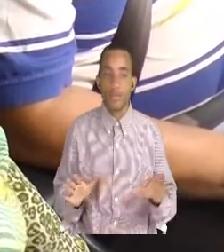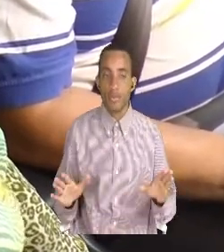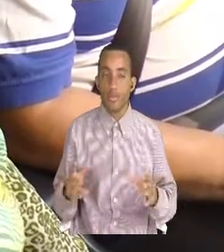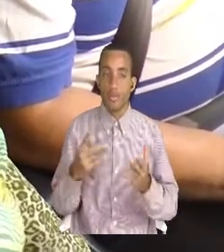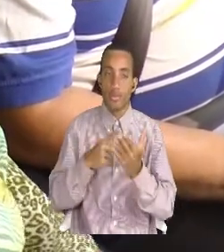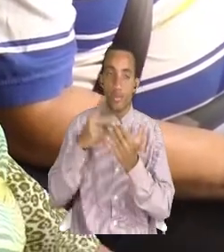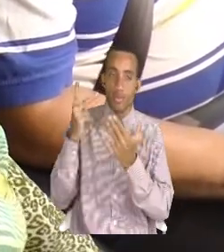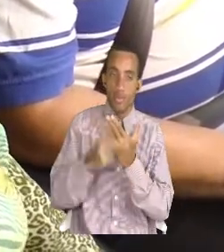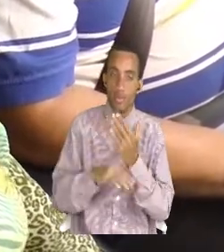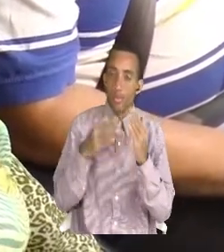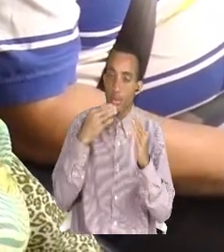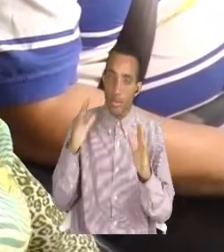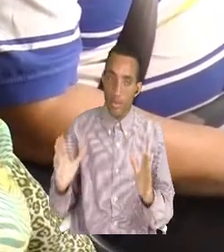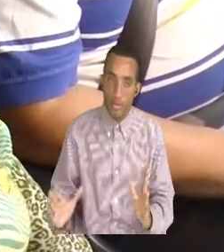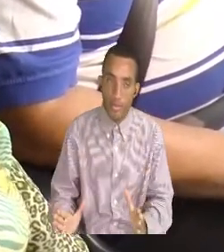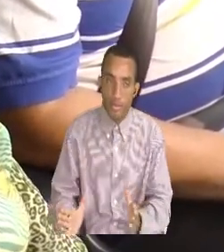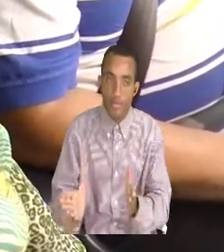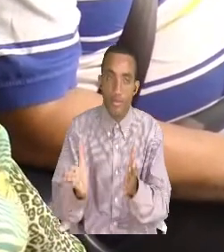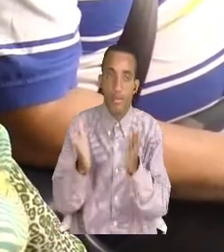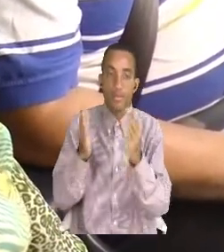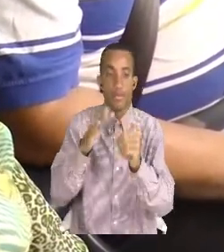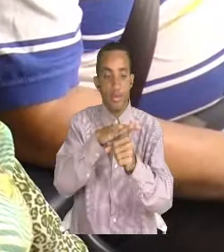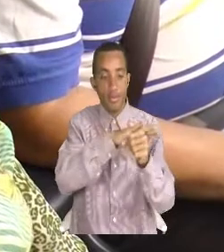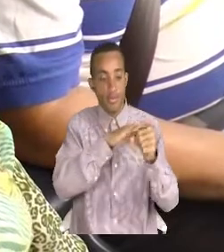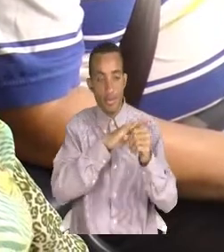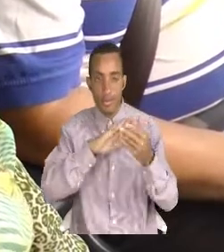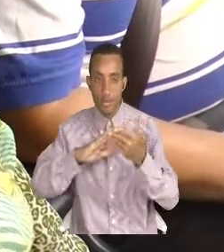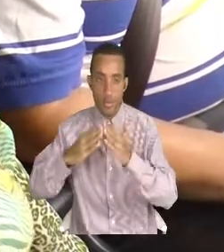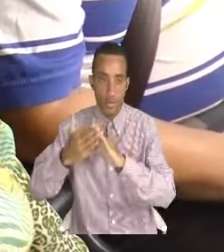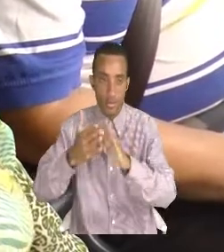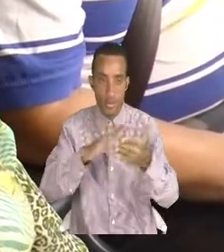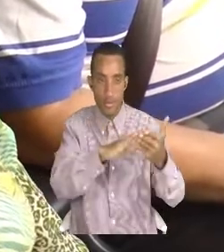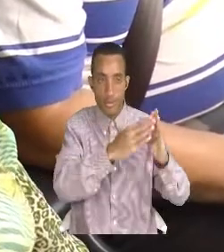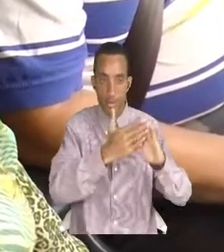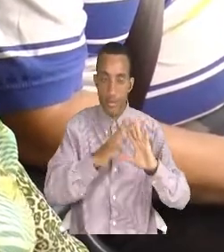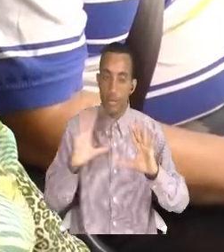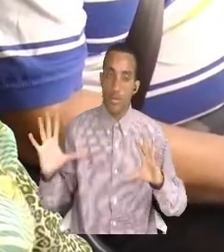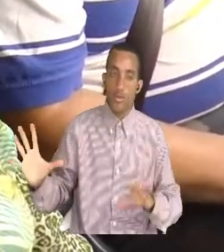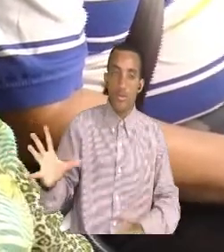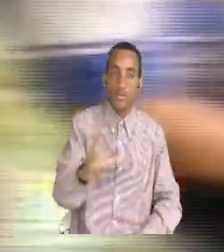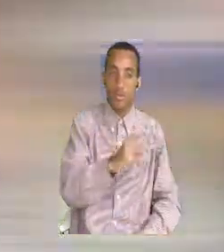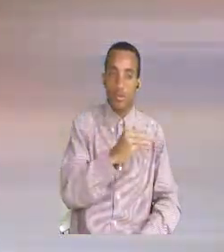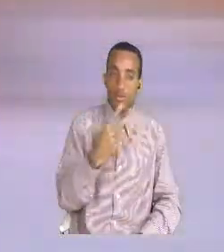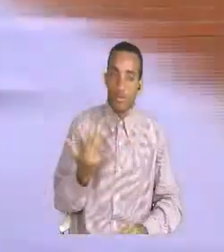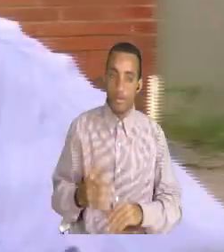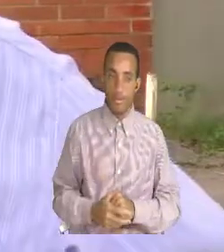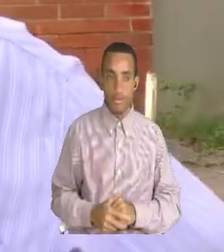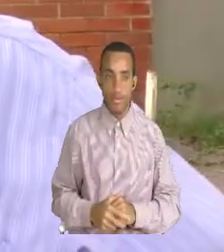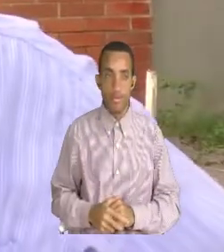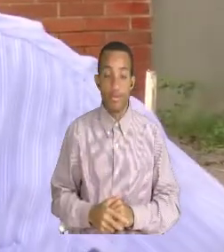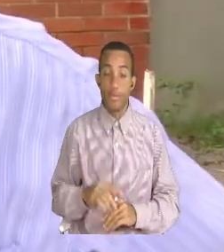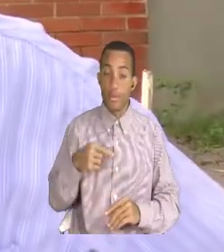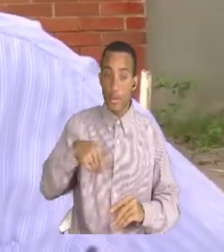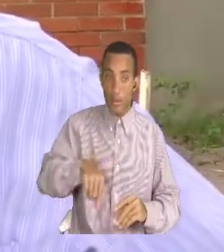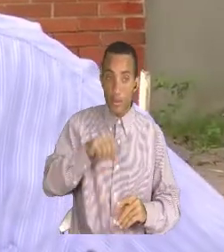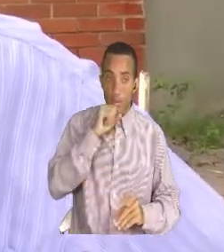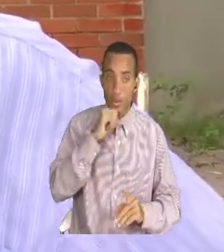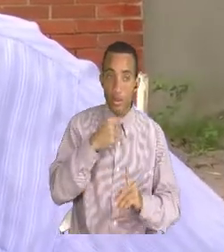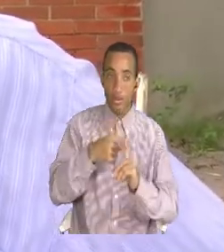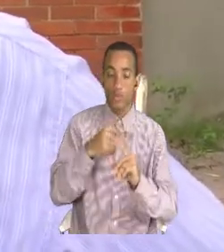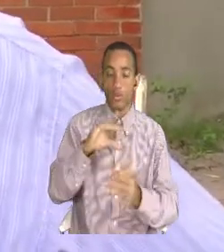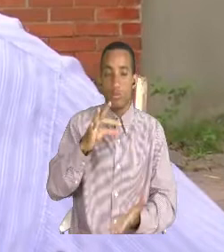proyectos para el mejoramiento de las comunidades y el bienestar total de todas las comunidades. Barranca es una